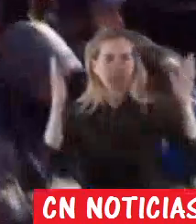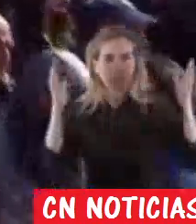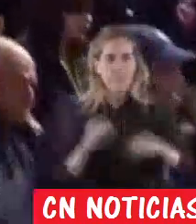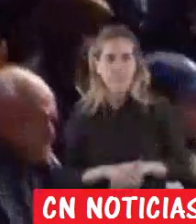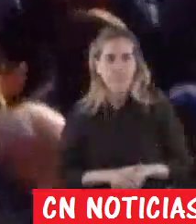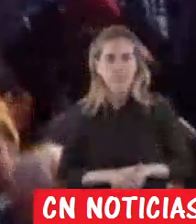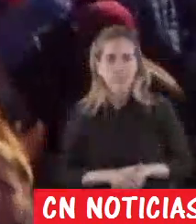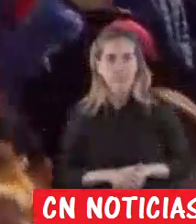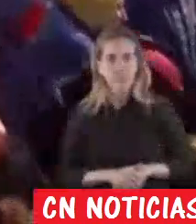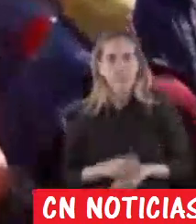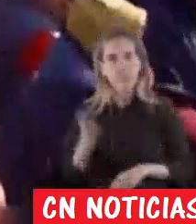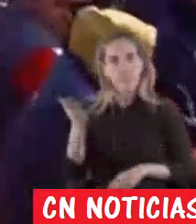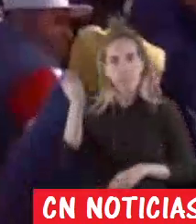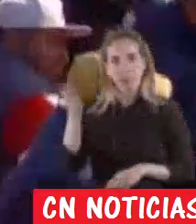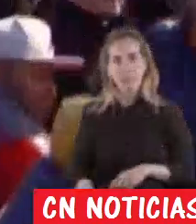Martín